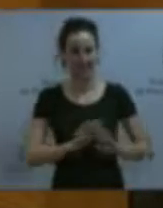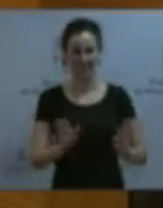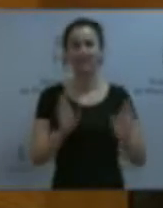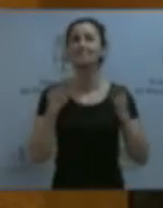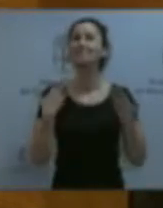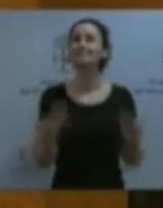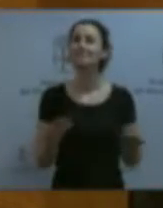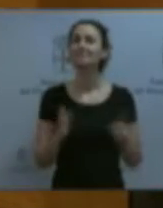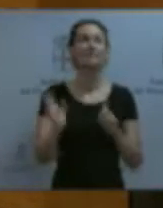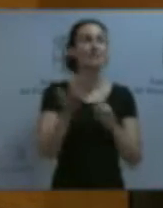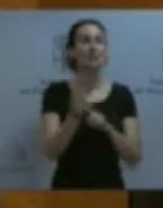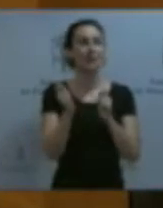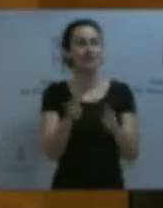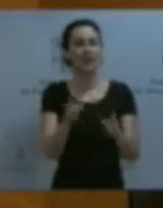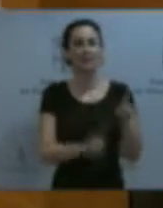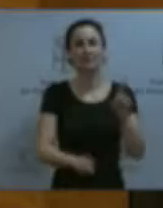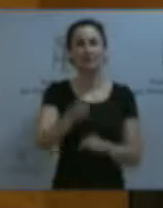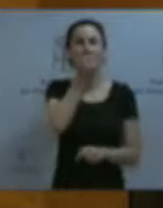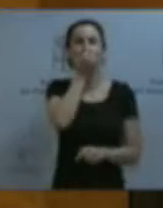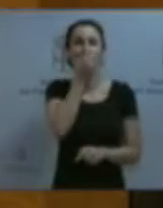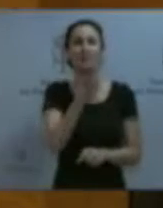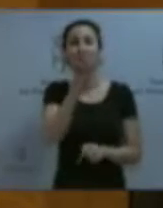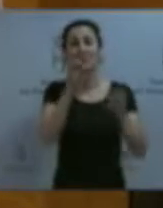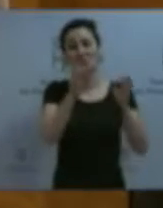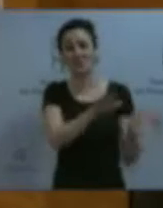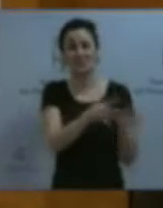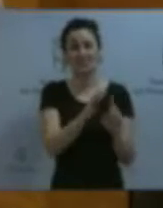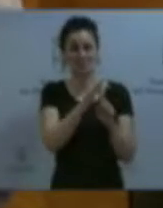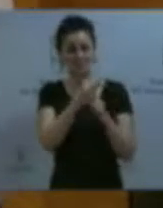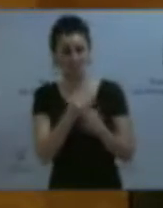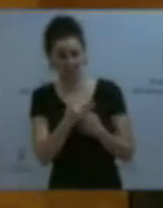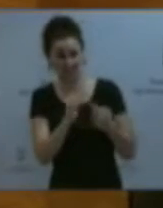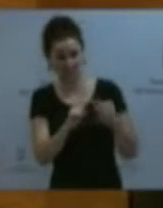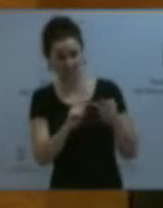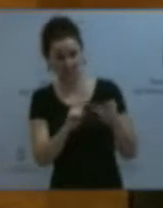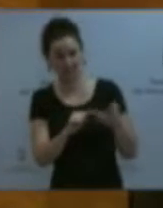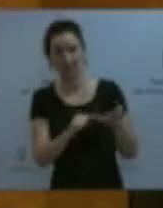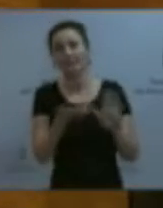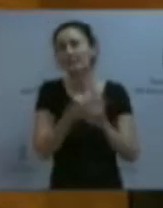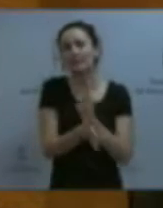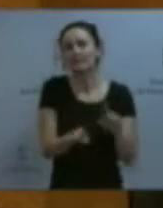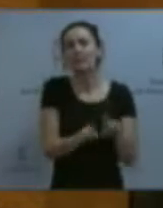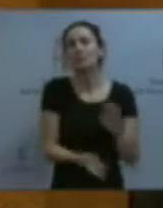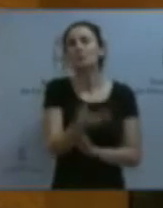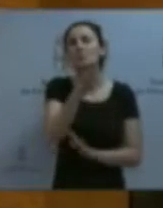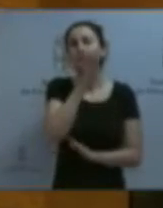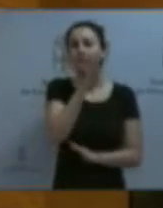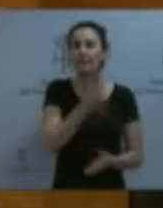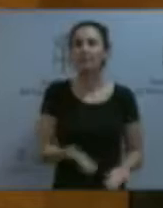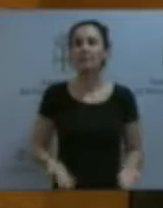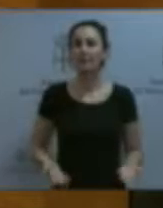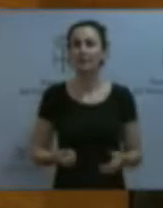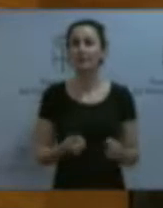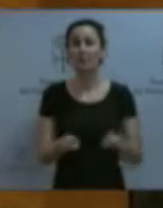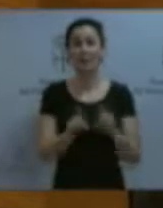poner solución al problema, por enmarcar el fenómeno y ponerlo en contexto, explicar por qué ocurre. La legislación